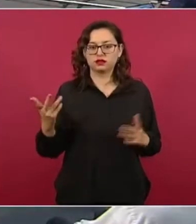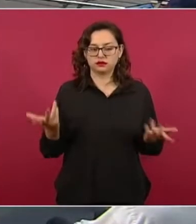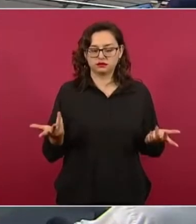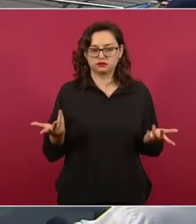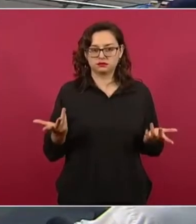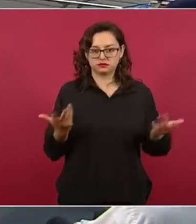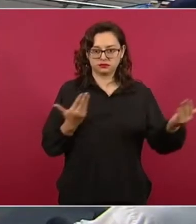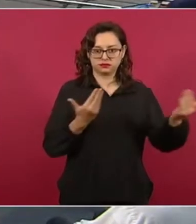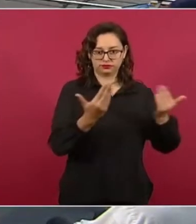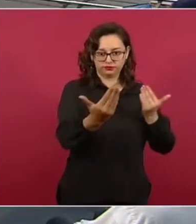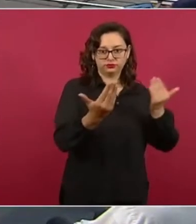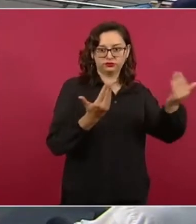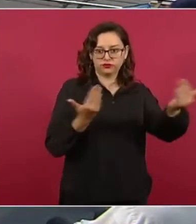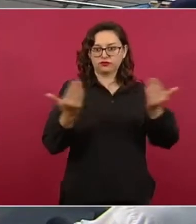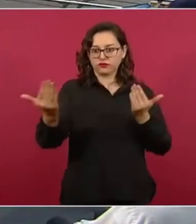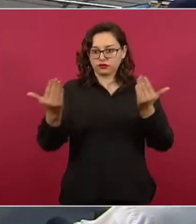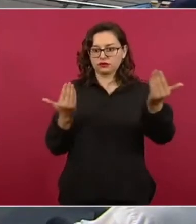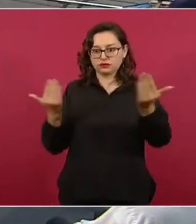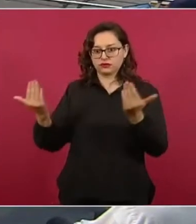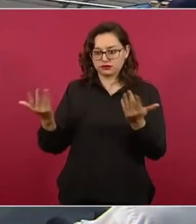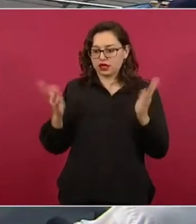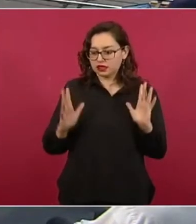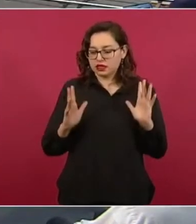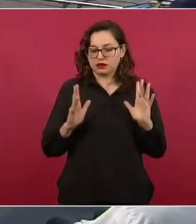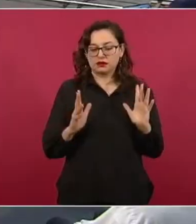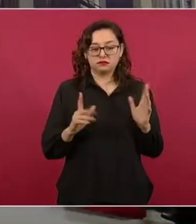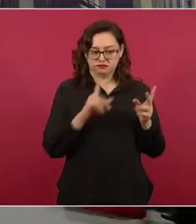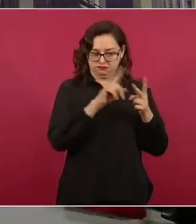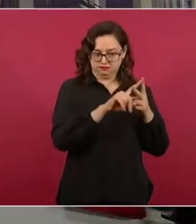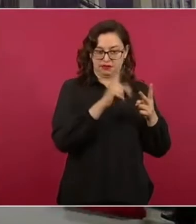grande, pongan todos los periódicos.